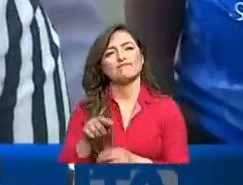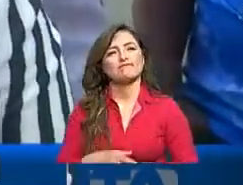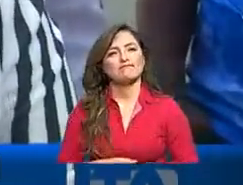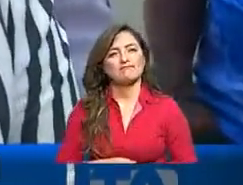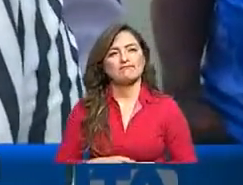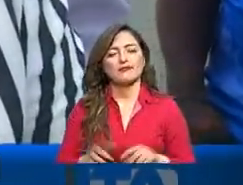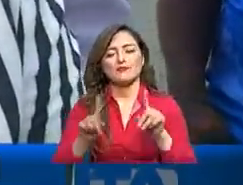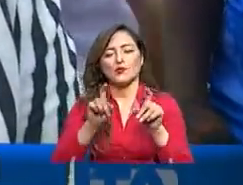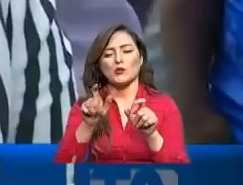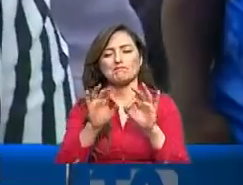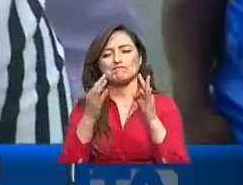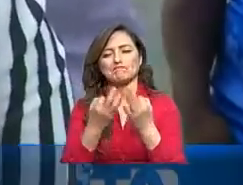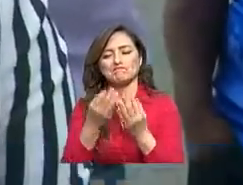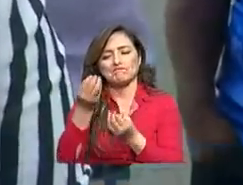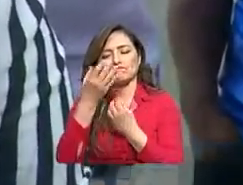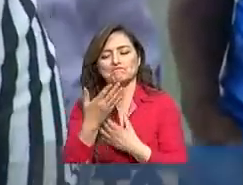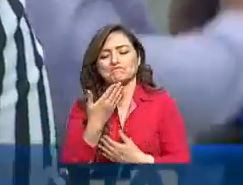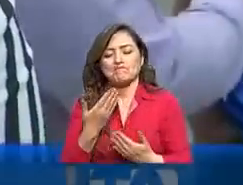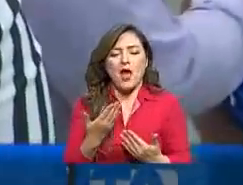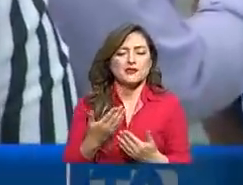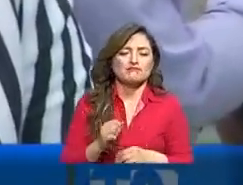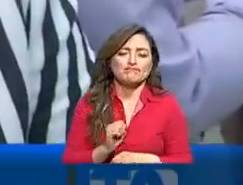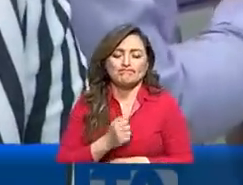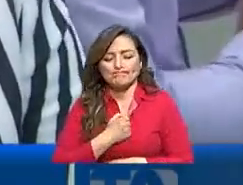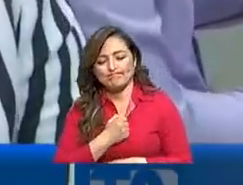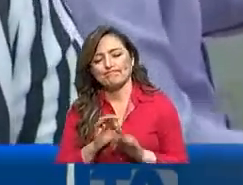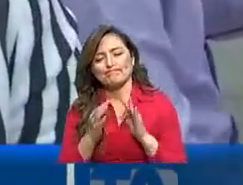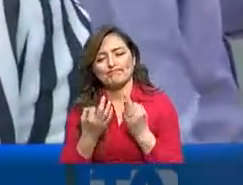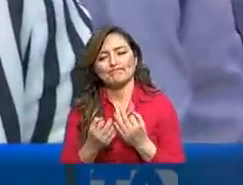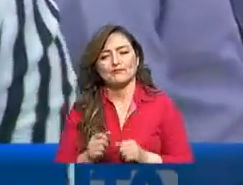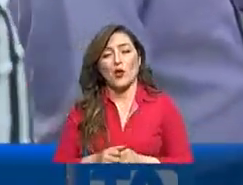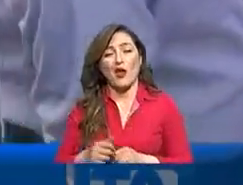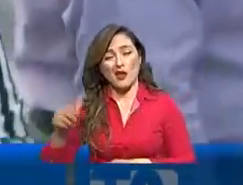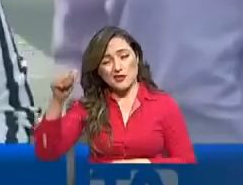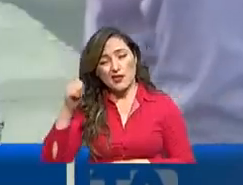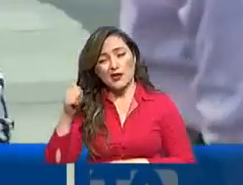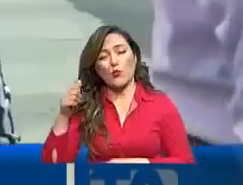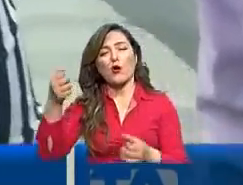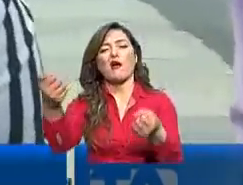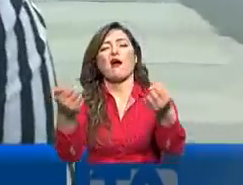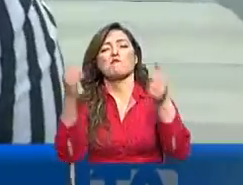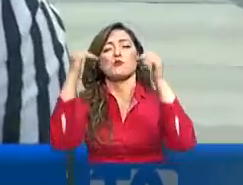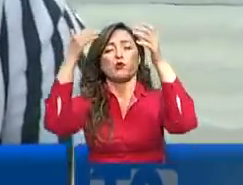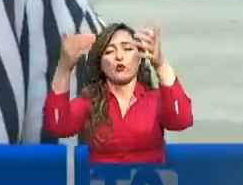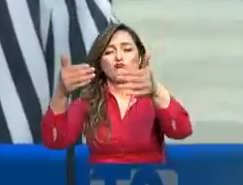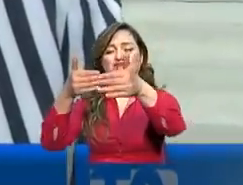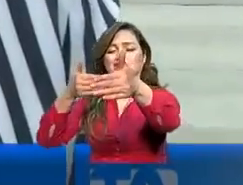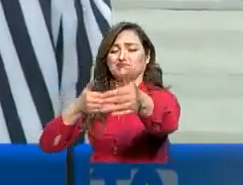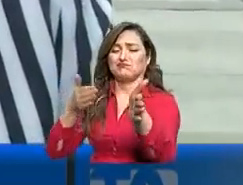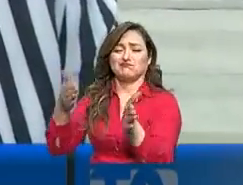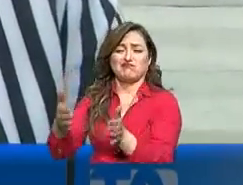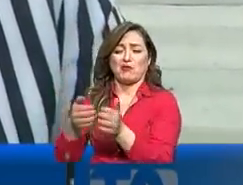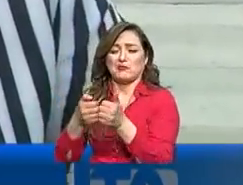y saber qué más información les pueden proporcionar. Como les decía al inicio, compañeras, un camión llegó ayer que fue proporcionado por la Policía